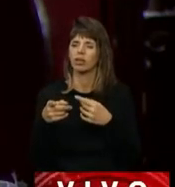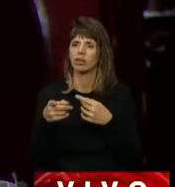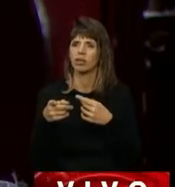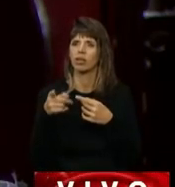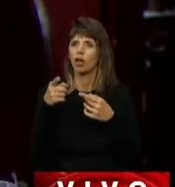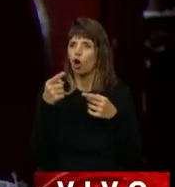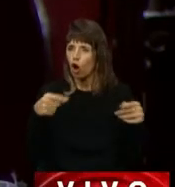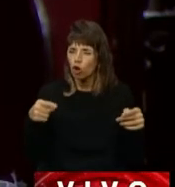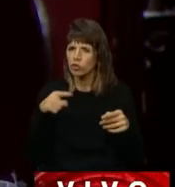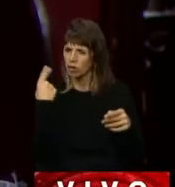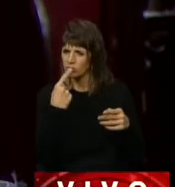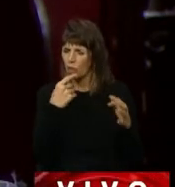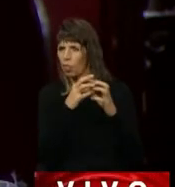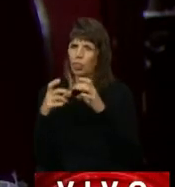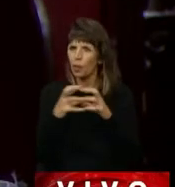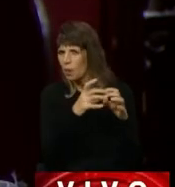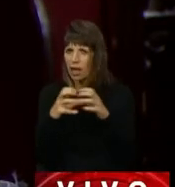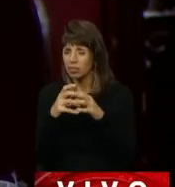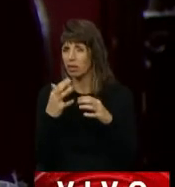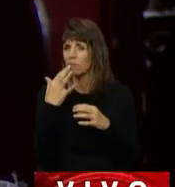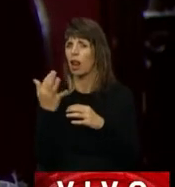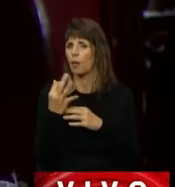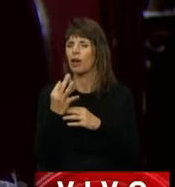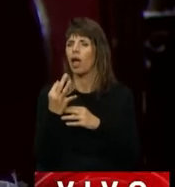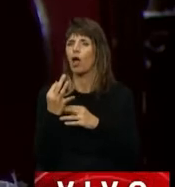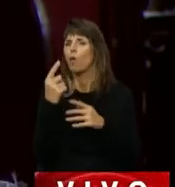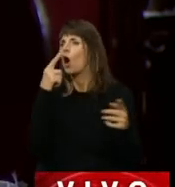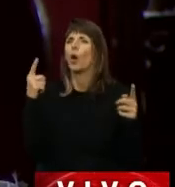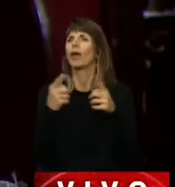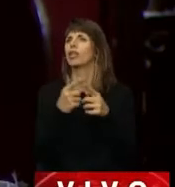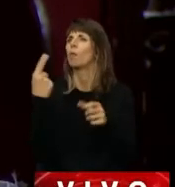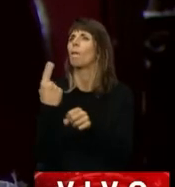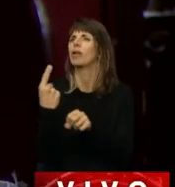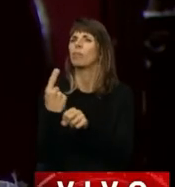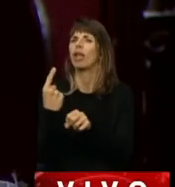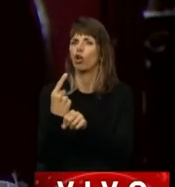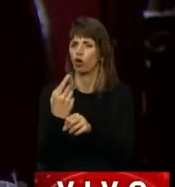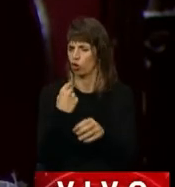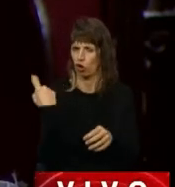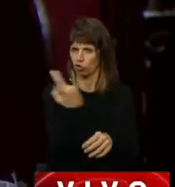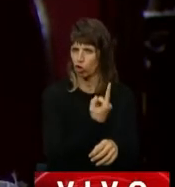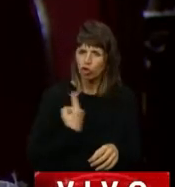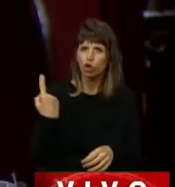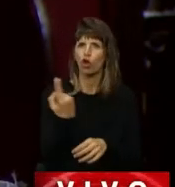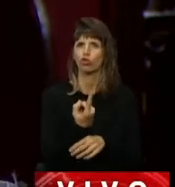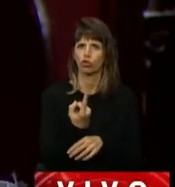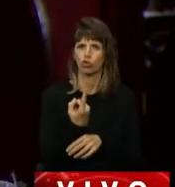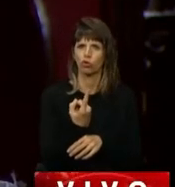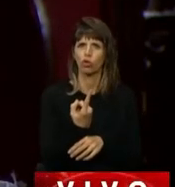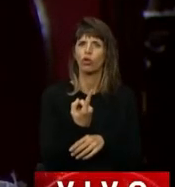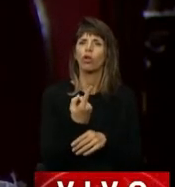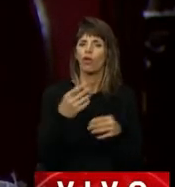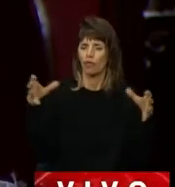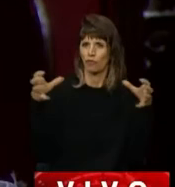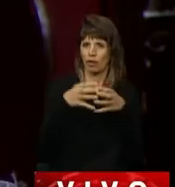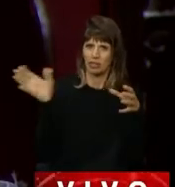acá debatiendo, el sentido principal que nos moviliza a quienes integramos el Frente de Todos,